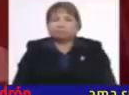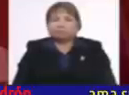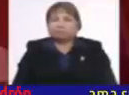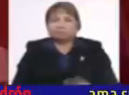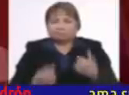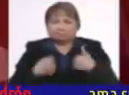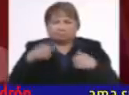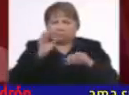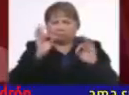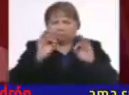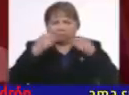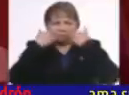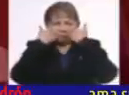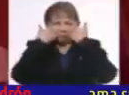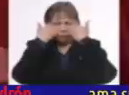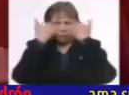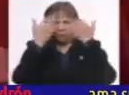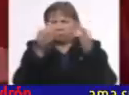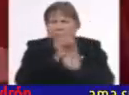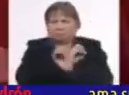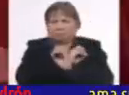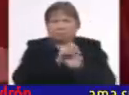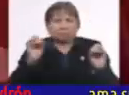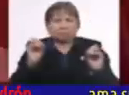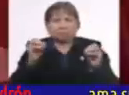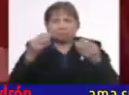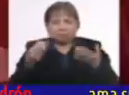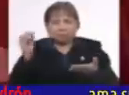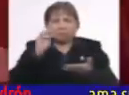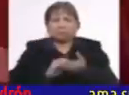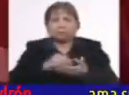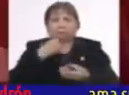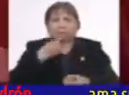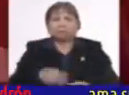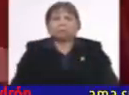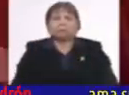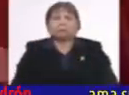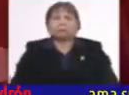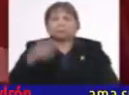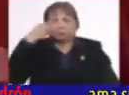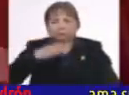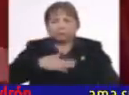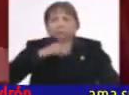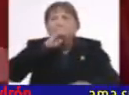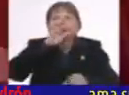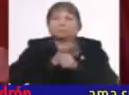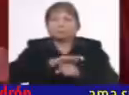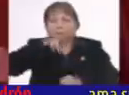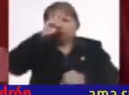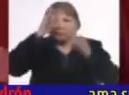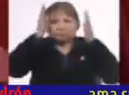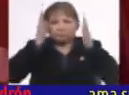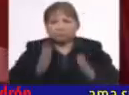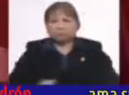yo no tengo nada de qué avergonzarme lo hice y lo volvería a hacer como lo dije para mí era un compromiso patriótico